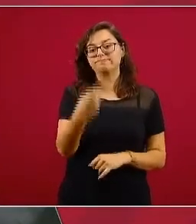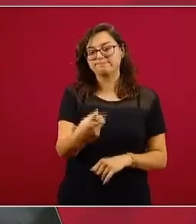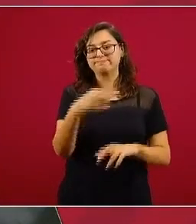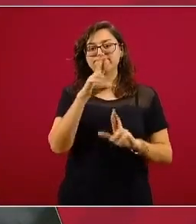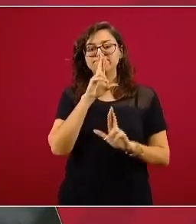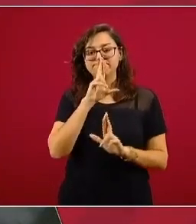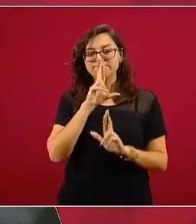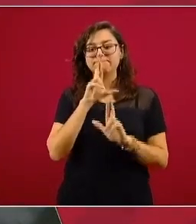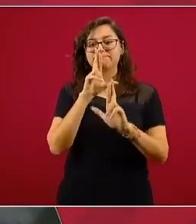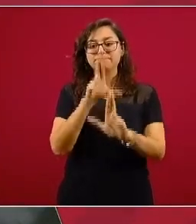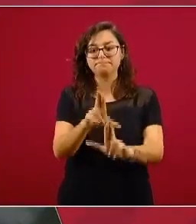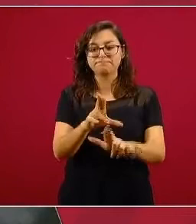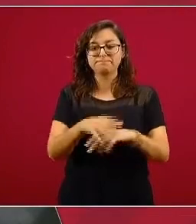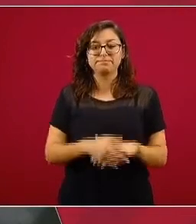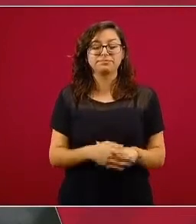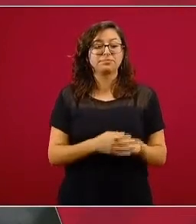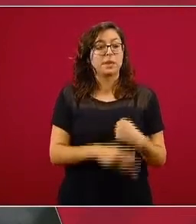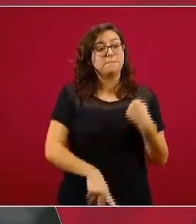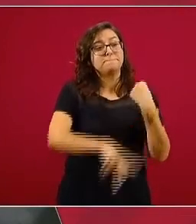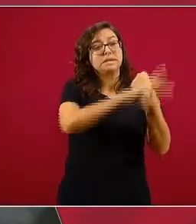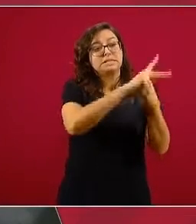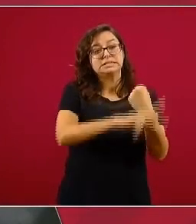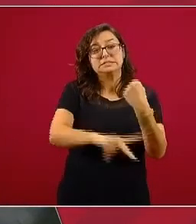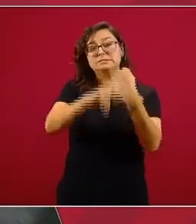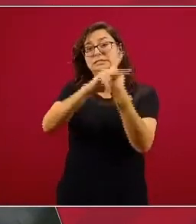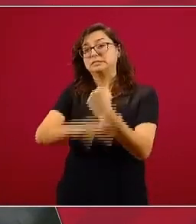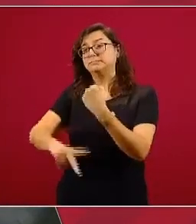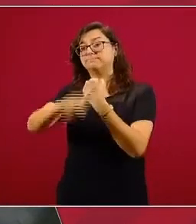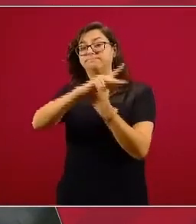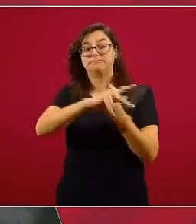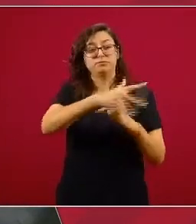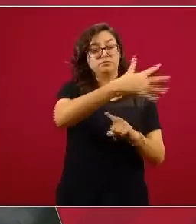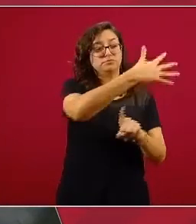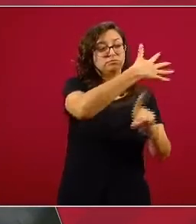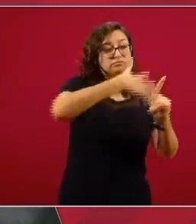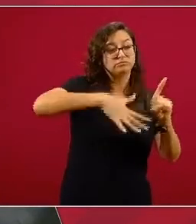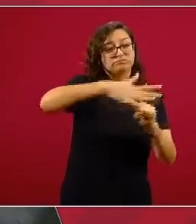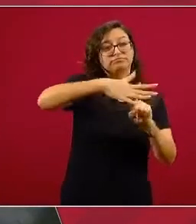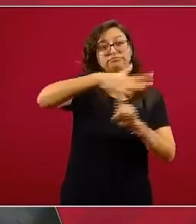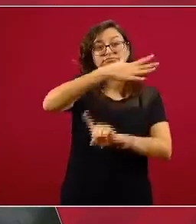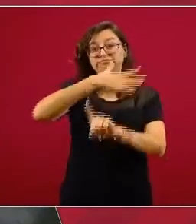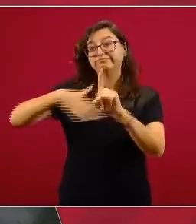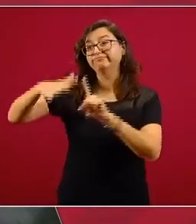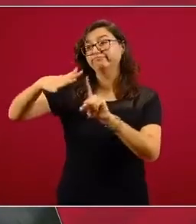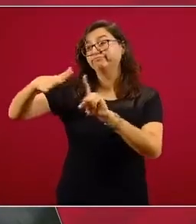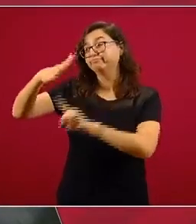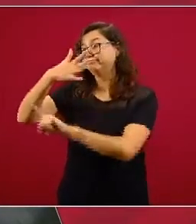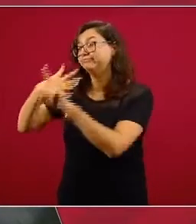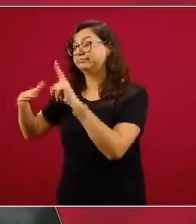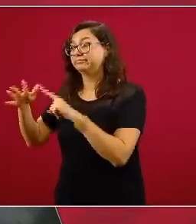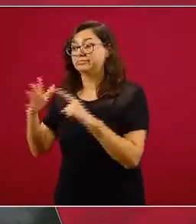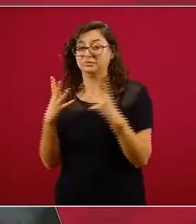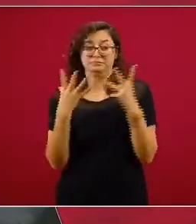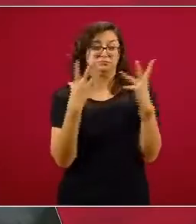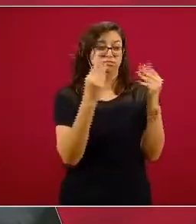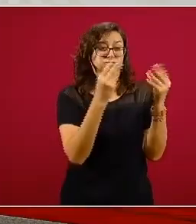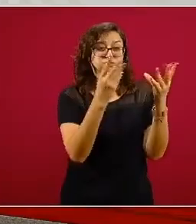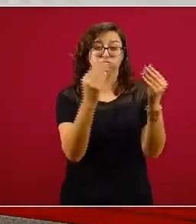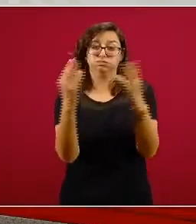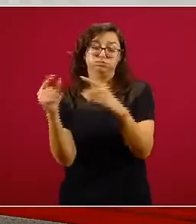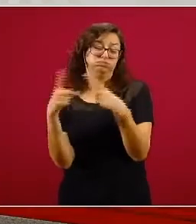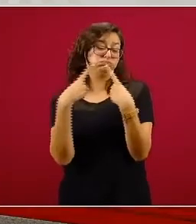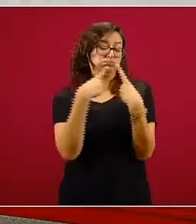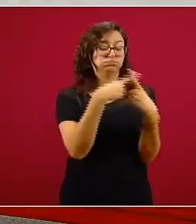el panorama de cada país depende de una enorme cantidad de realidades, de variables, de factores.